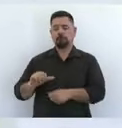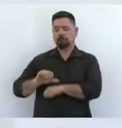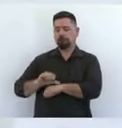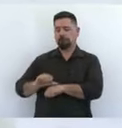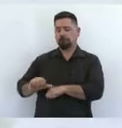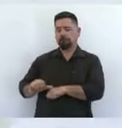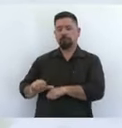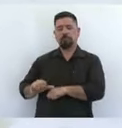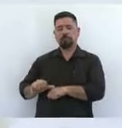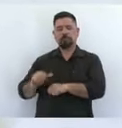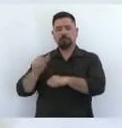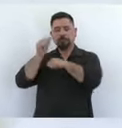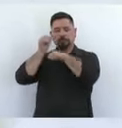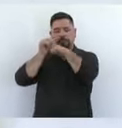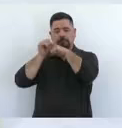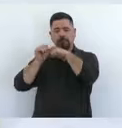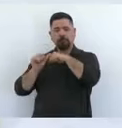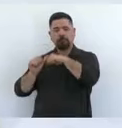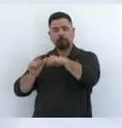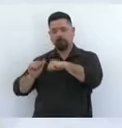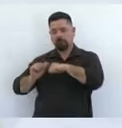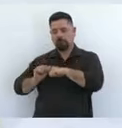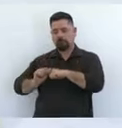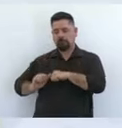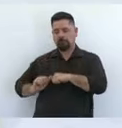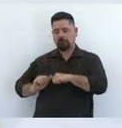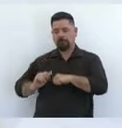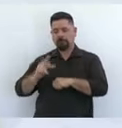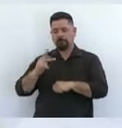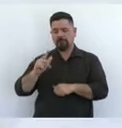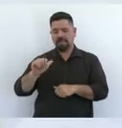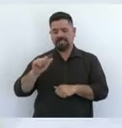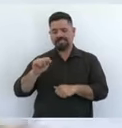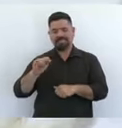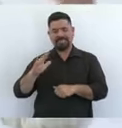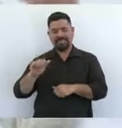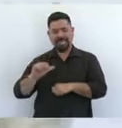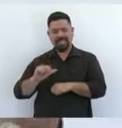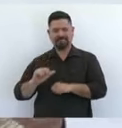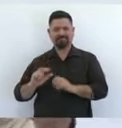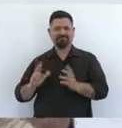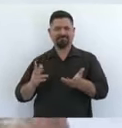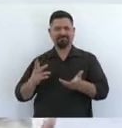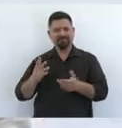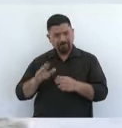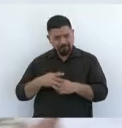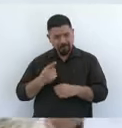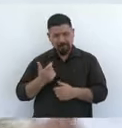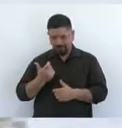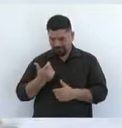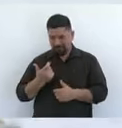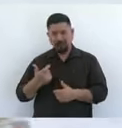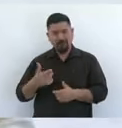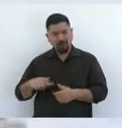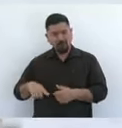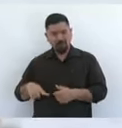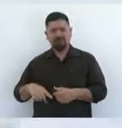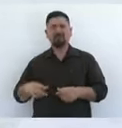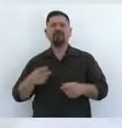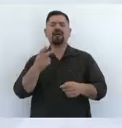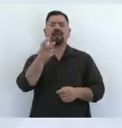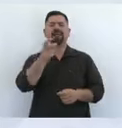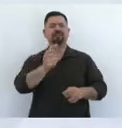se hacían hasta cirugía plástica a costillas del erario. Entonces, todo eso nos ha permitido ahorrar